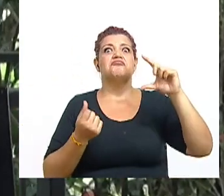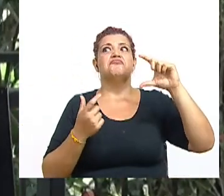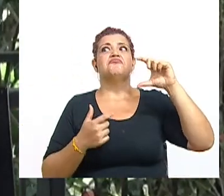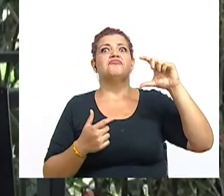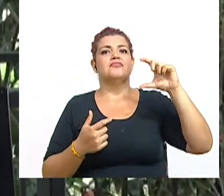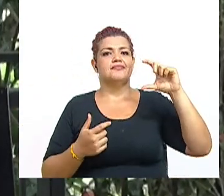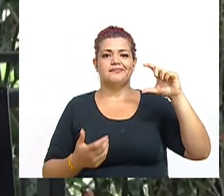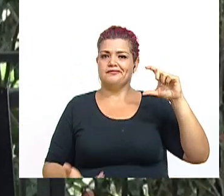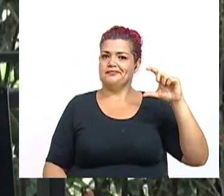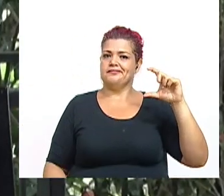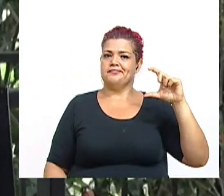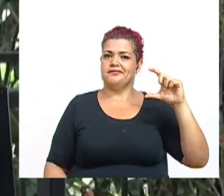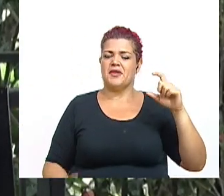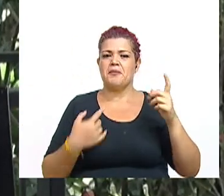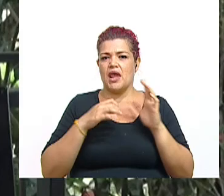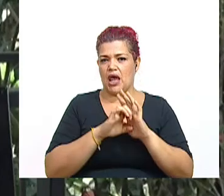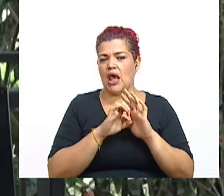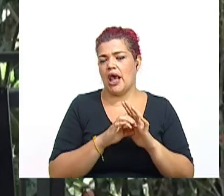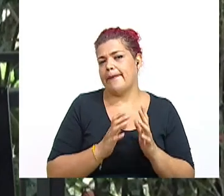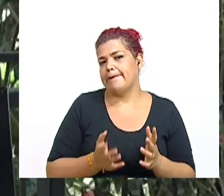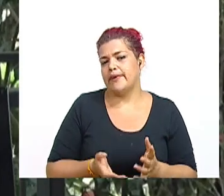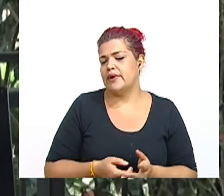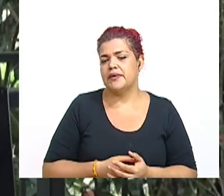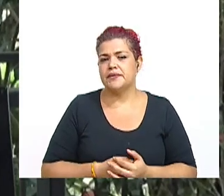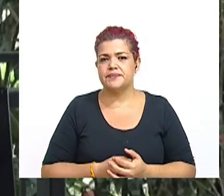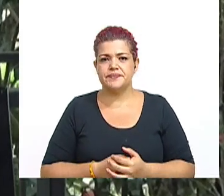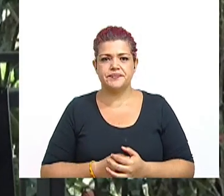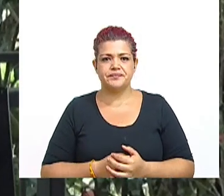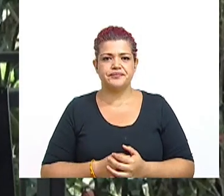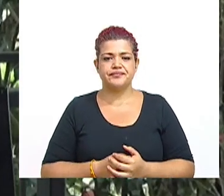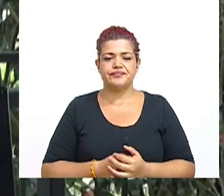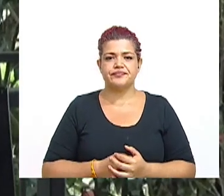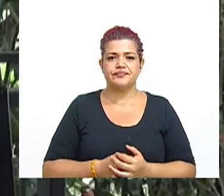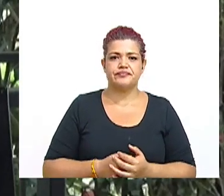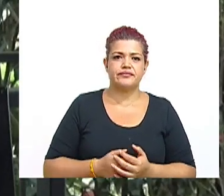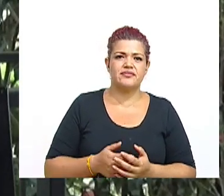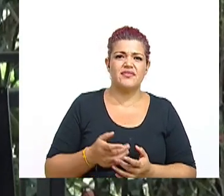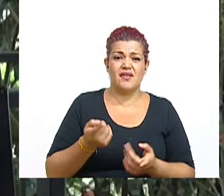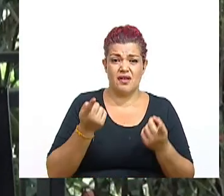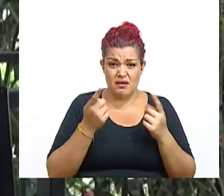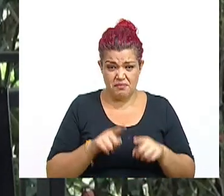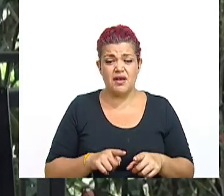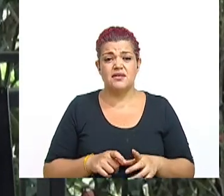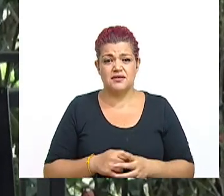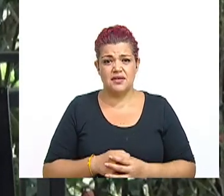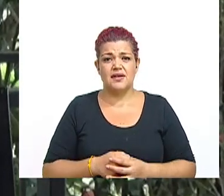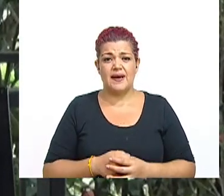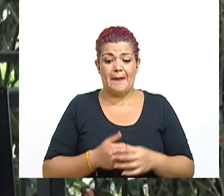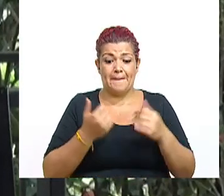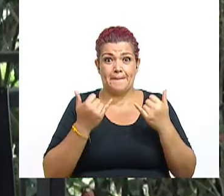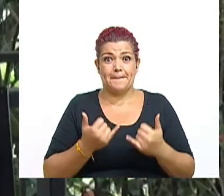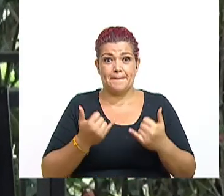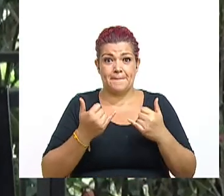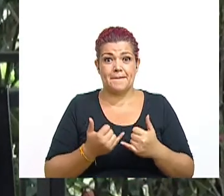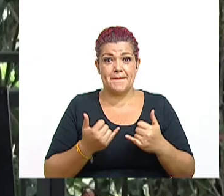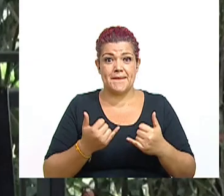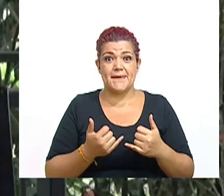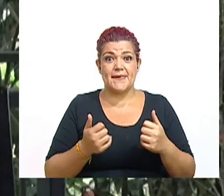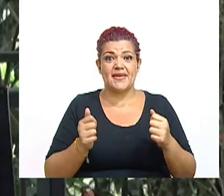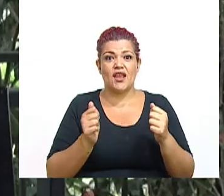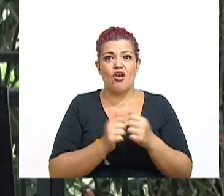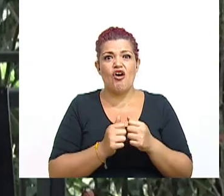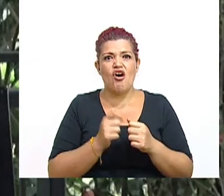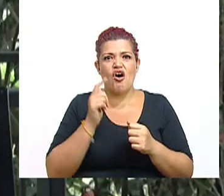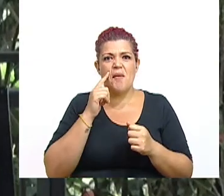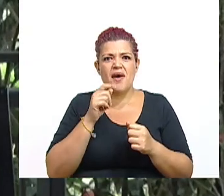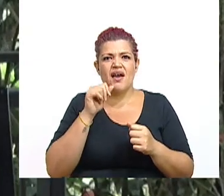Un ejemplo, por ejemplo, de esto sería lo que sucede actualmente con la extracción